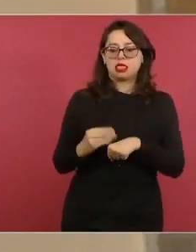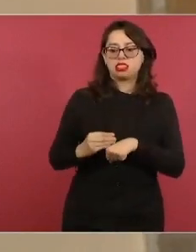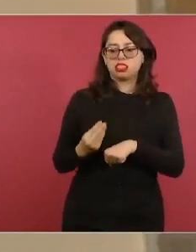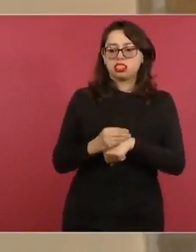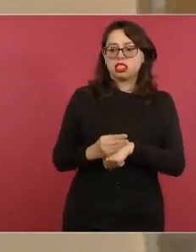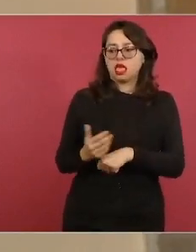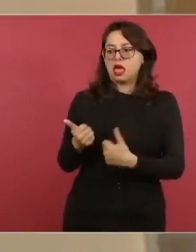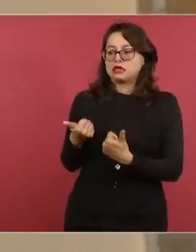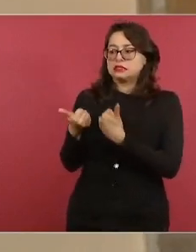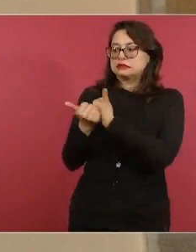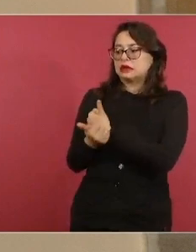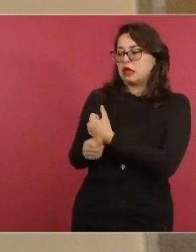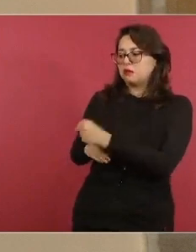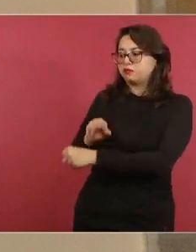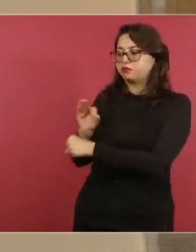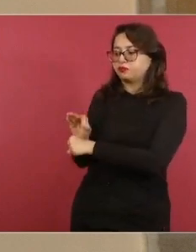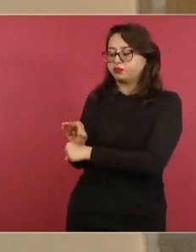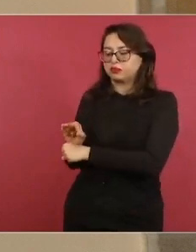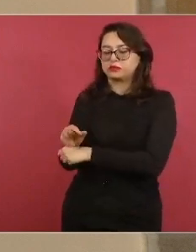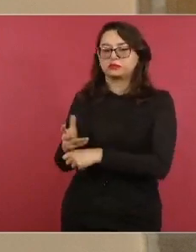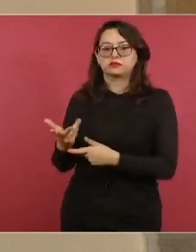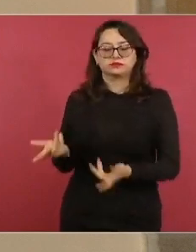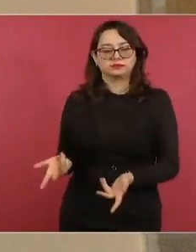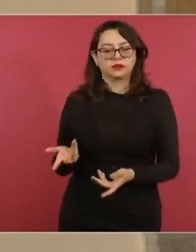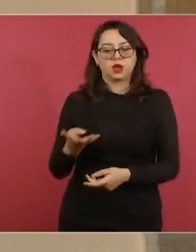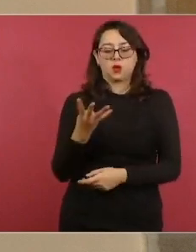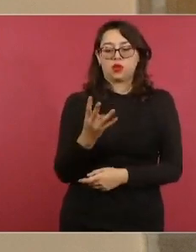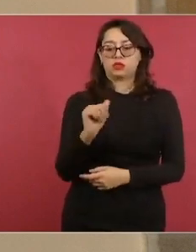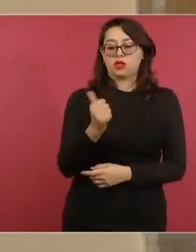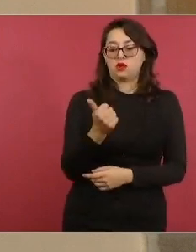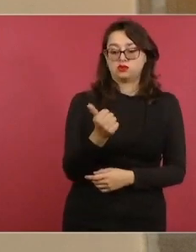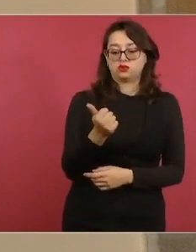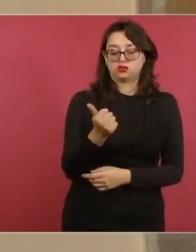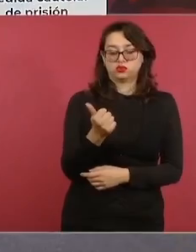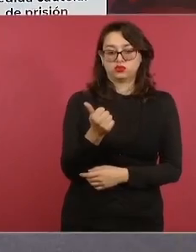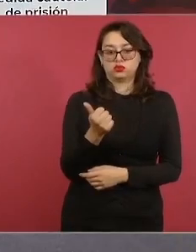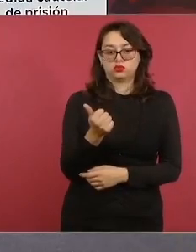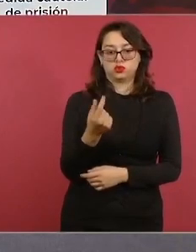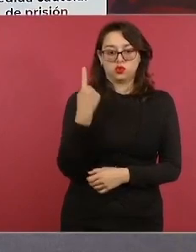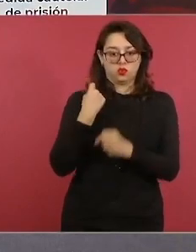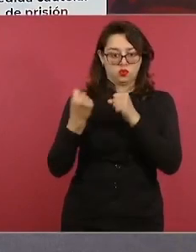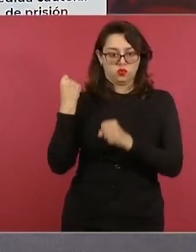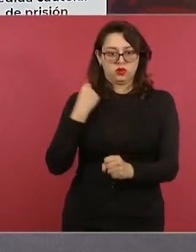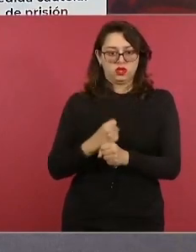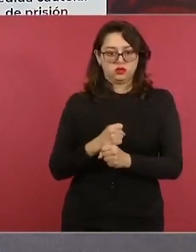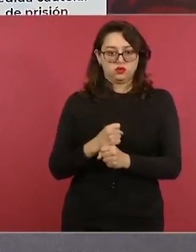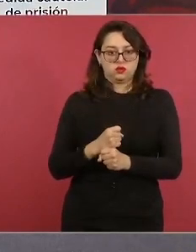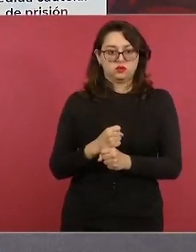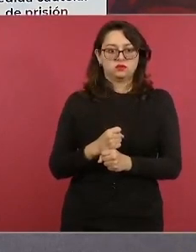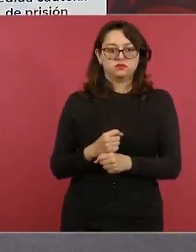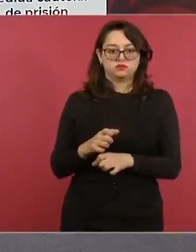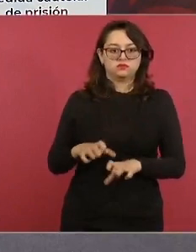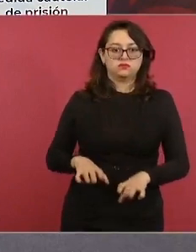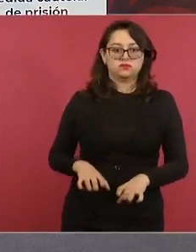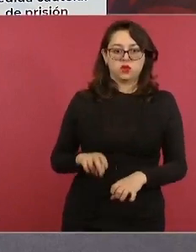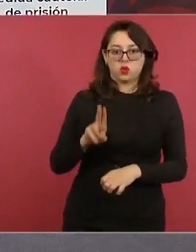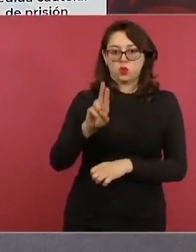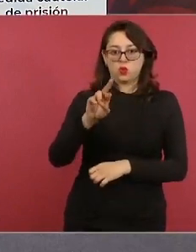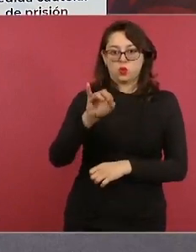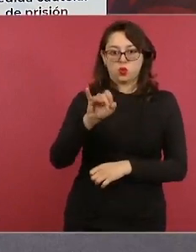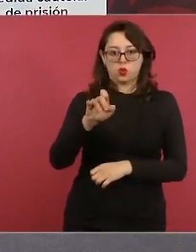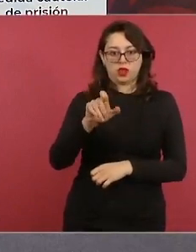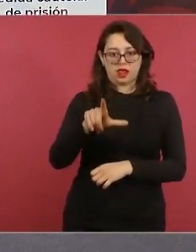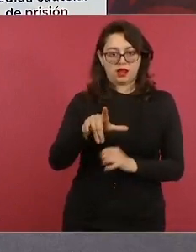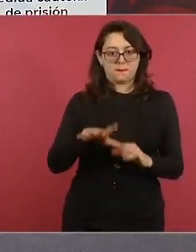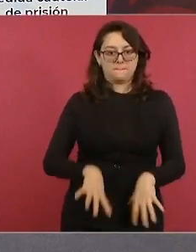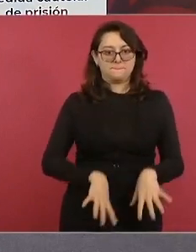Uriel n fue detenido en Cuernavaca Morelos el 4 de agosto pasado a raíz de